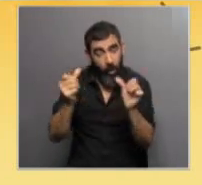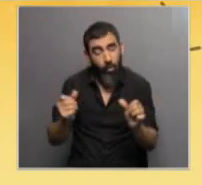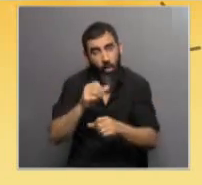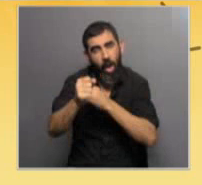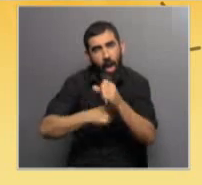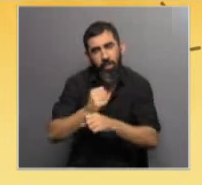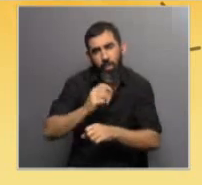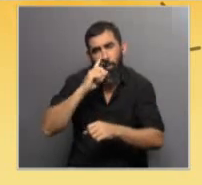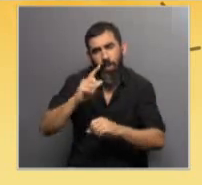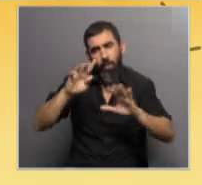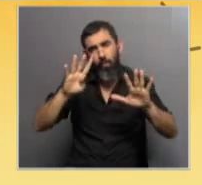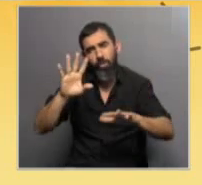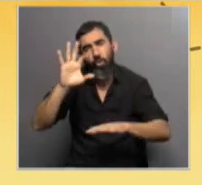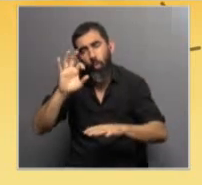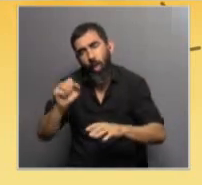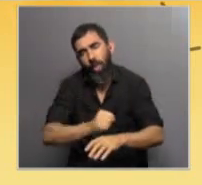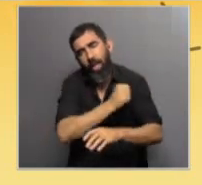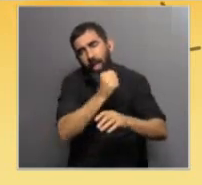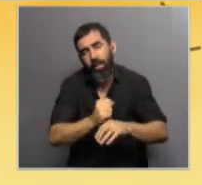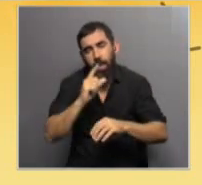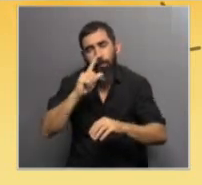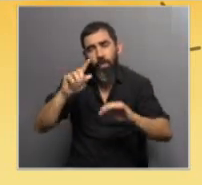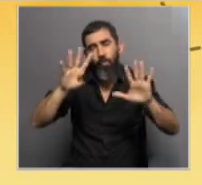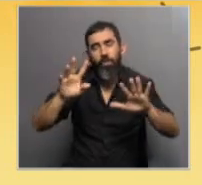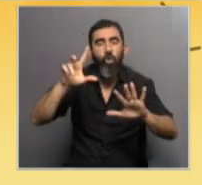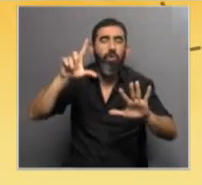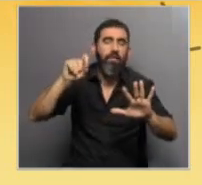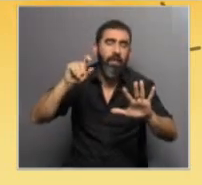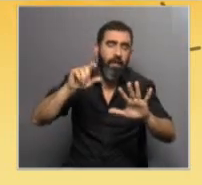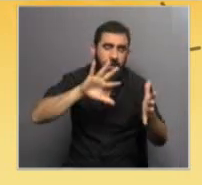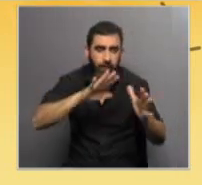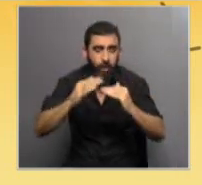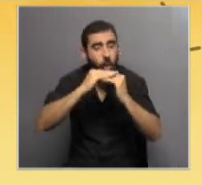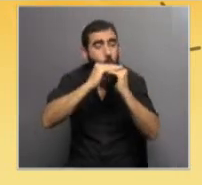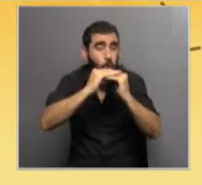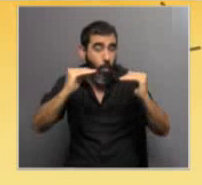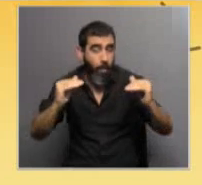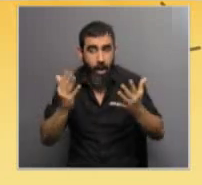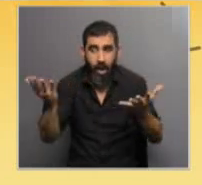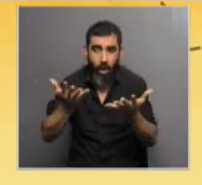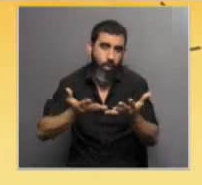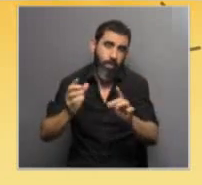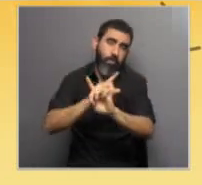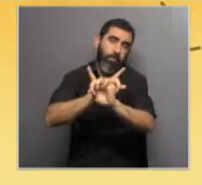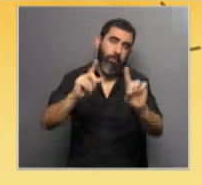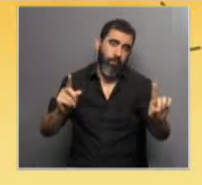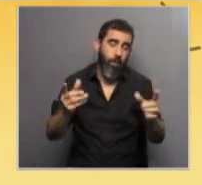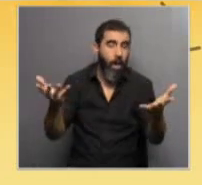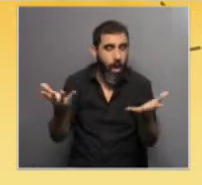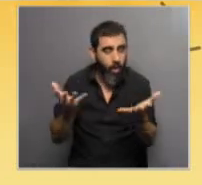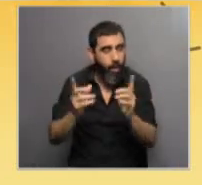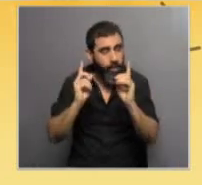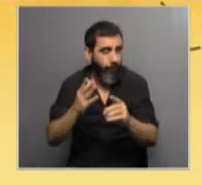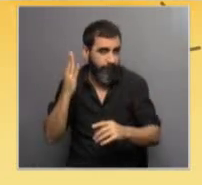40 hasta el 70 era normal para la concepción de la época ahora ya no lo es más y ahora debiéramos saber